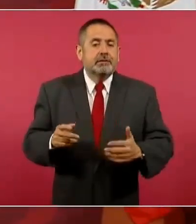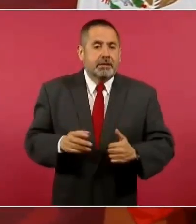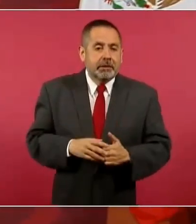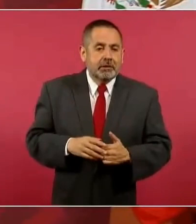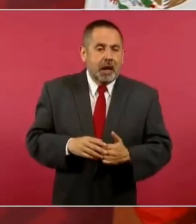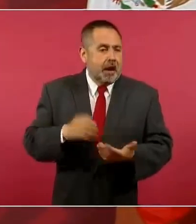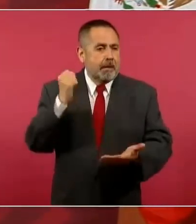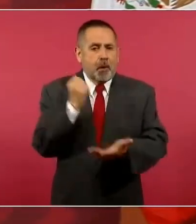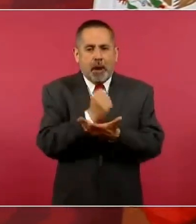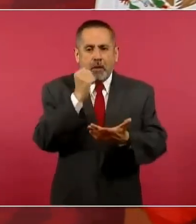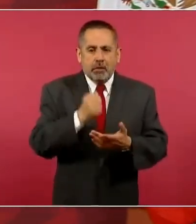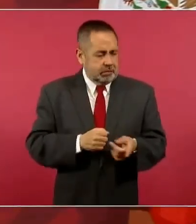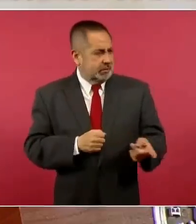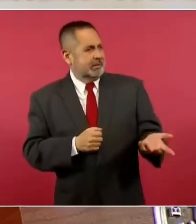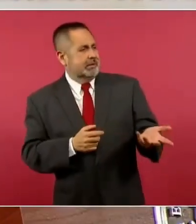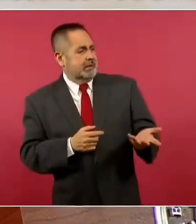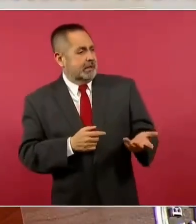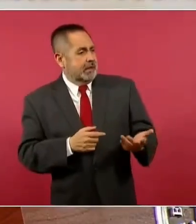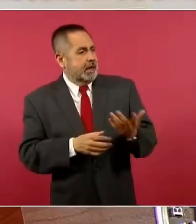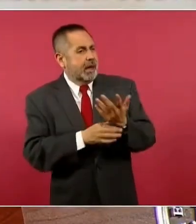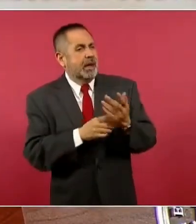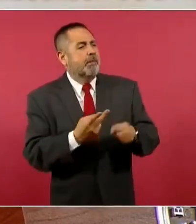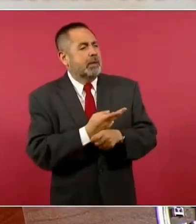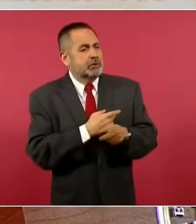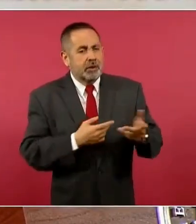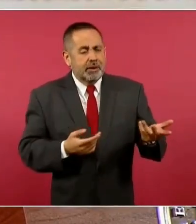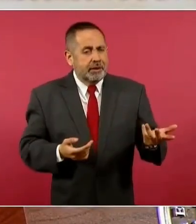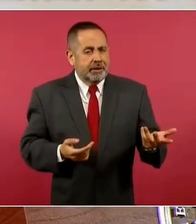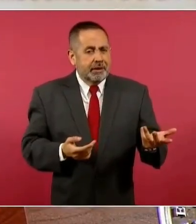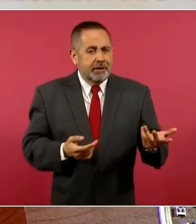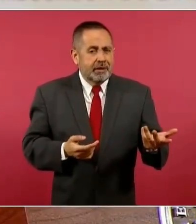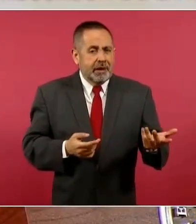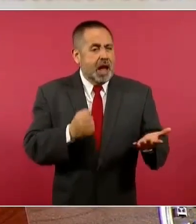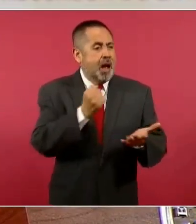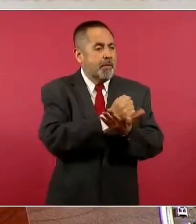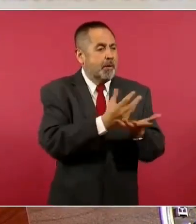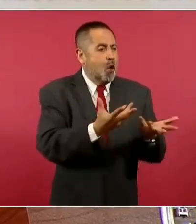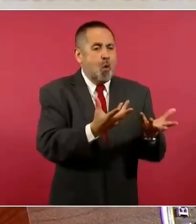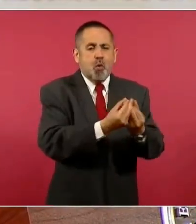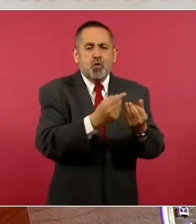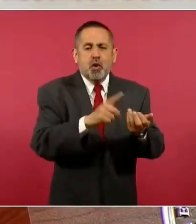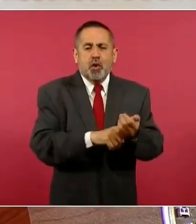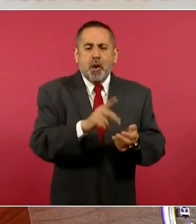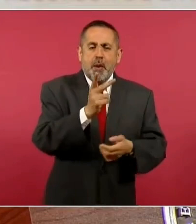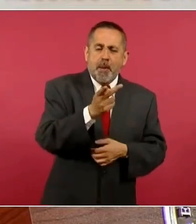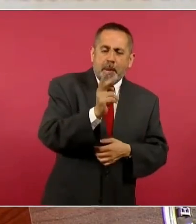lo estaban aprobando, junto con el PRI,